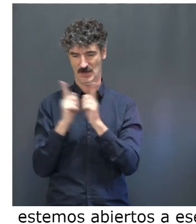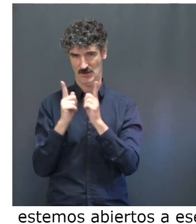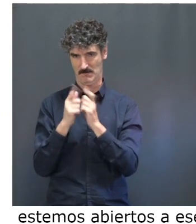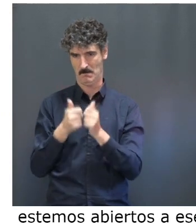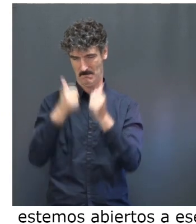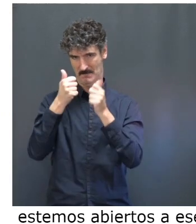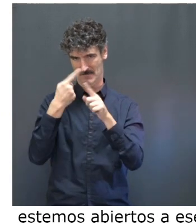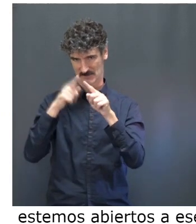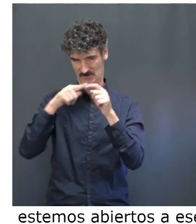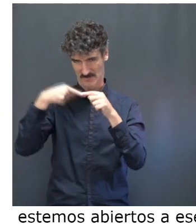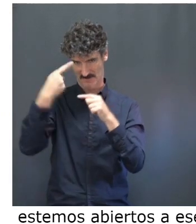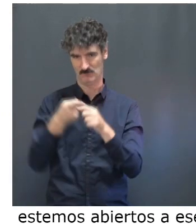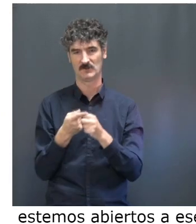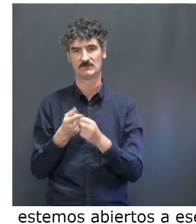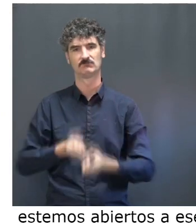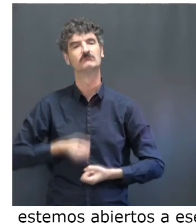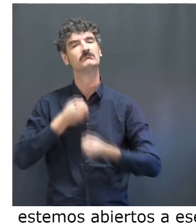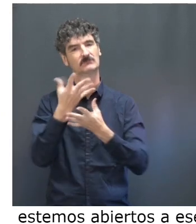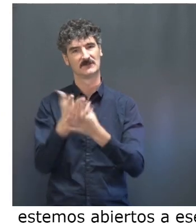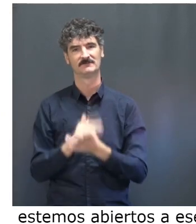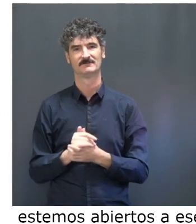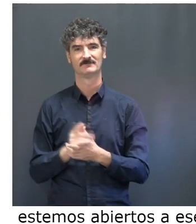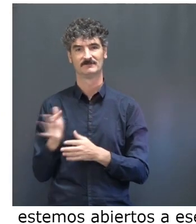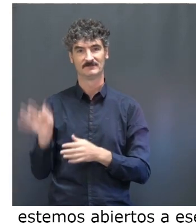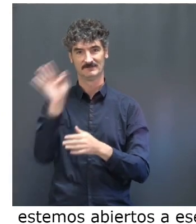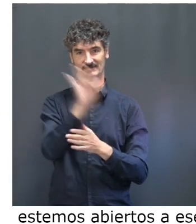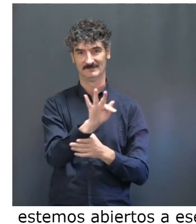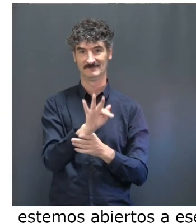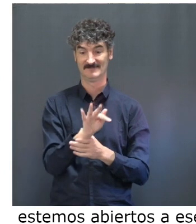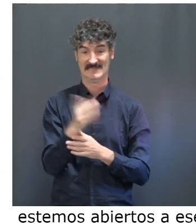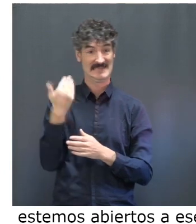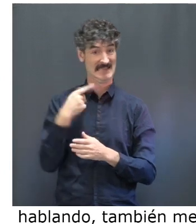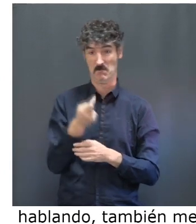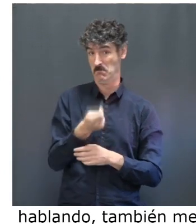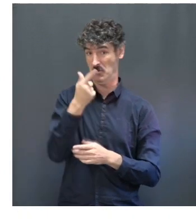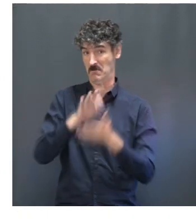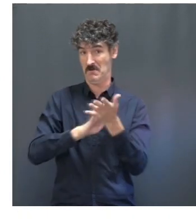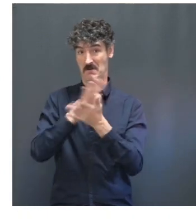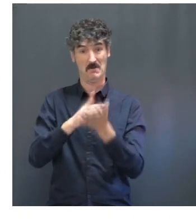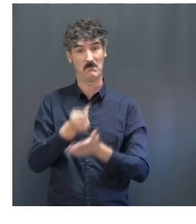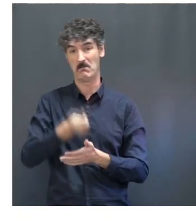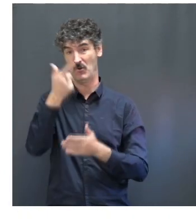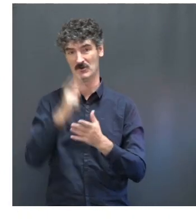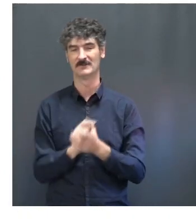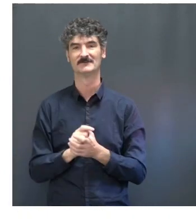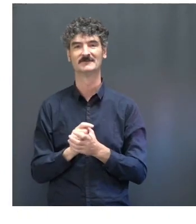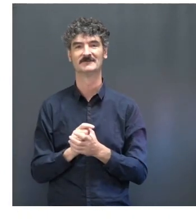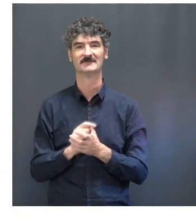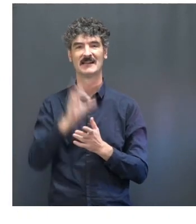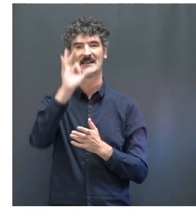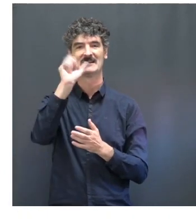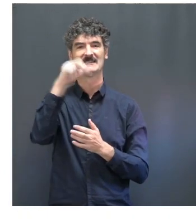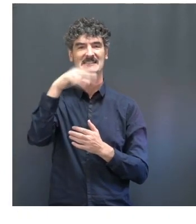el tintero, pues Sara, no creo que sí, podamos... me habéis dejado ya pocas palabras que comentar, no estaba aquí, No